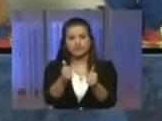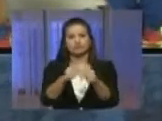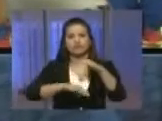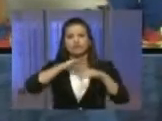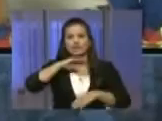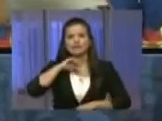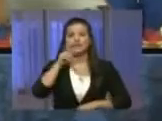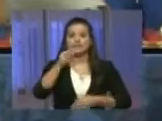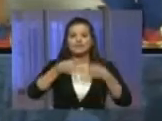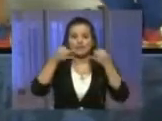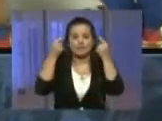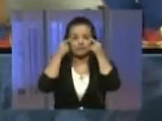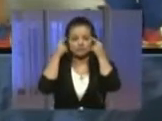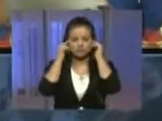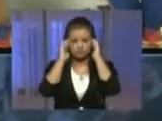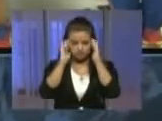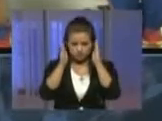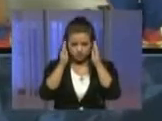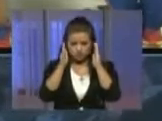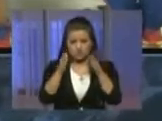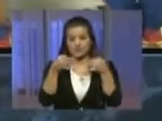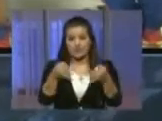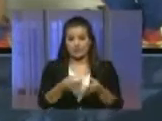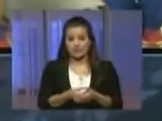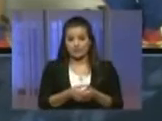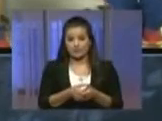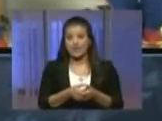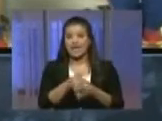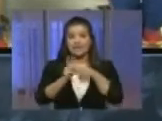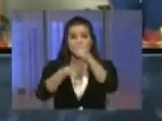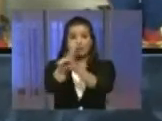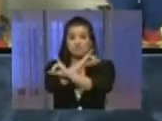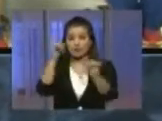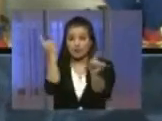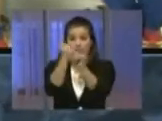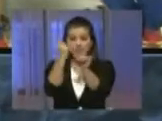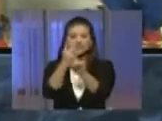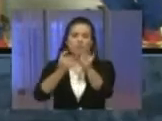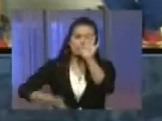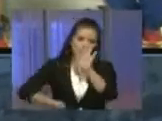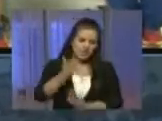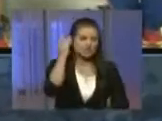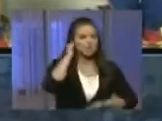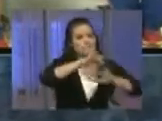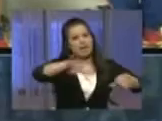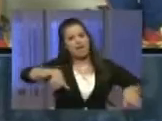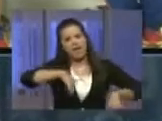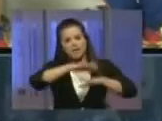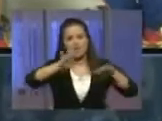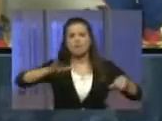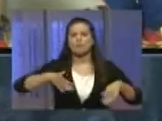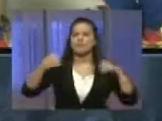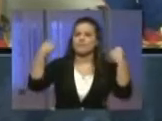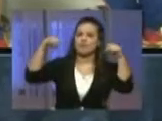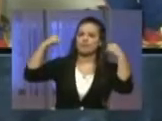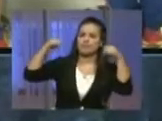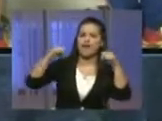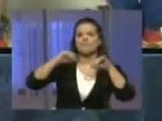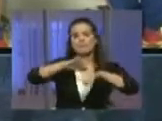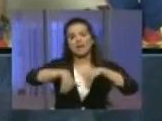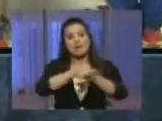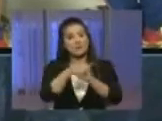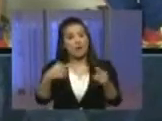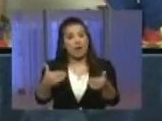la concentración después que pase la competencia se pueden bañar en la playa y hacer ejercicios en la playa mientras